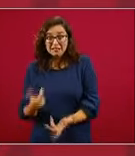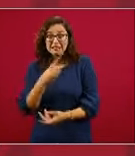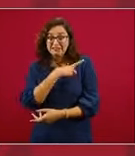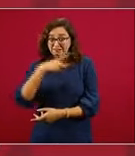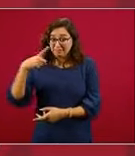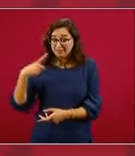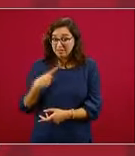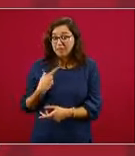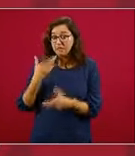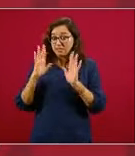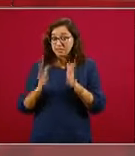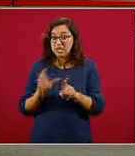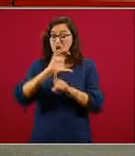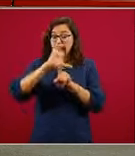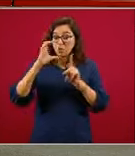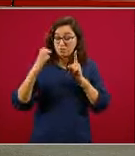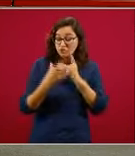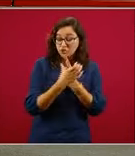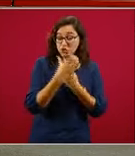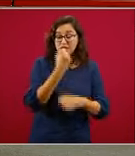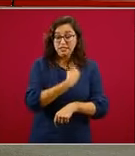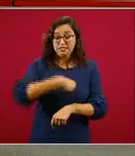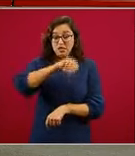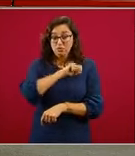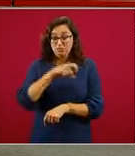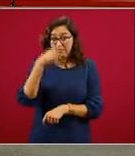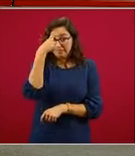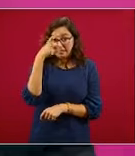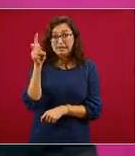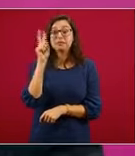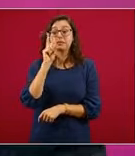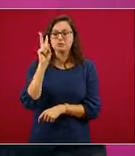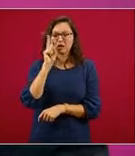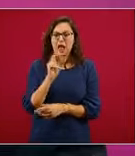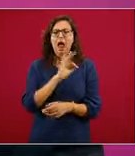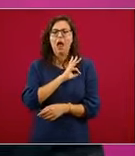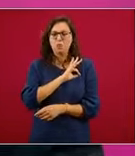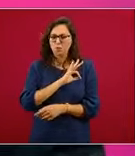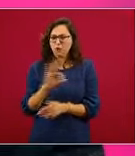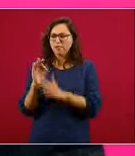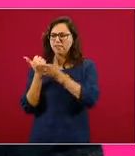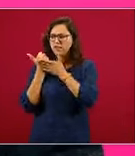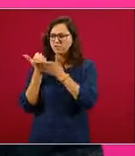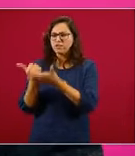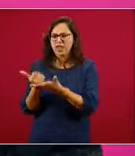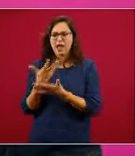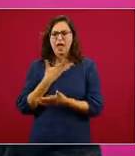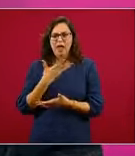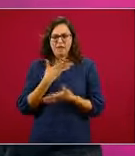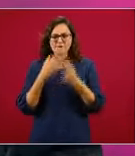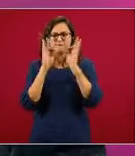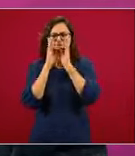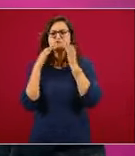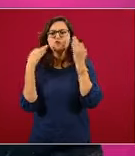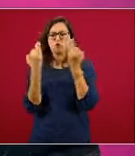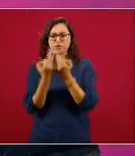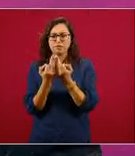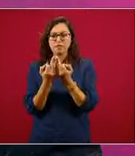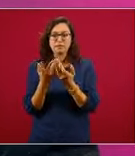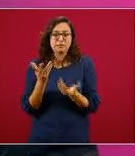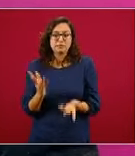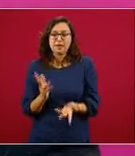en la Comisión de Salud Mental y Adicciones. Y tenemos maneras de ayudar a las personas, esto es algo importante. Si bien no tenemos una